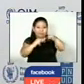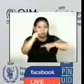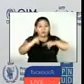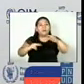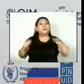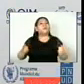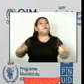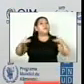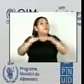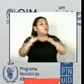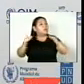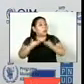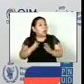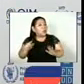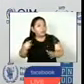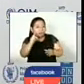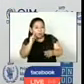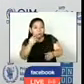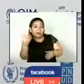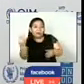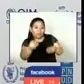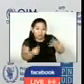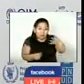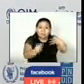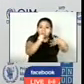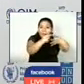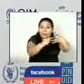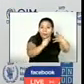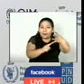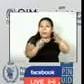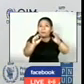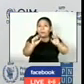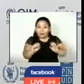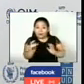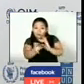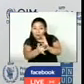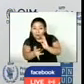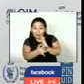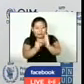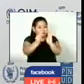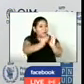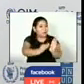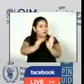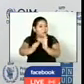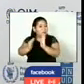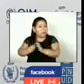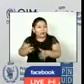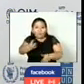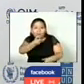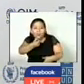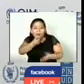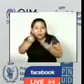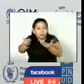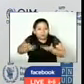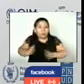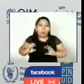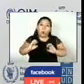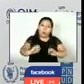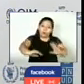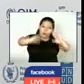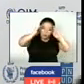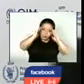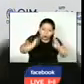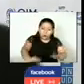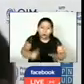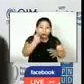también conlleva un componente sustancial para la tecnificación de los procedimientos de recepción, atención y